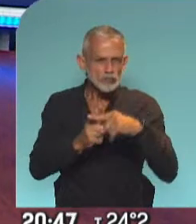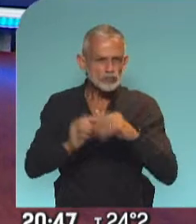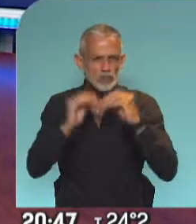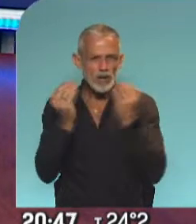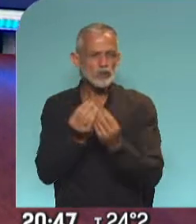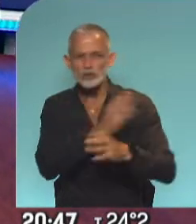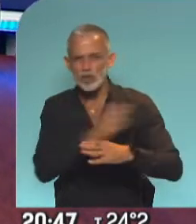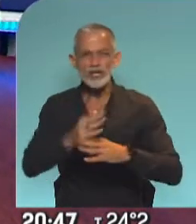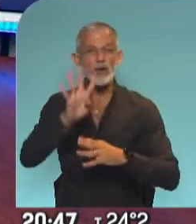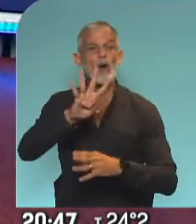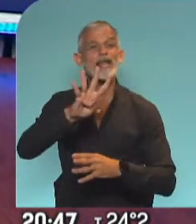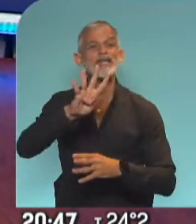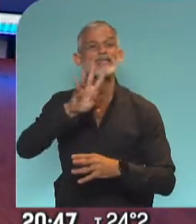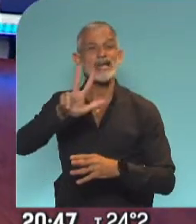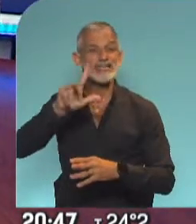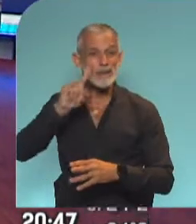ya es de